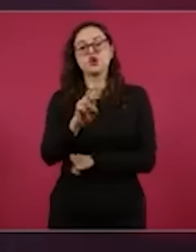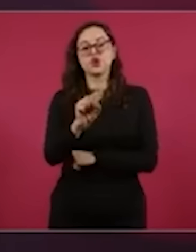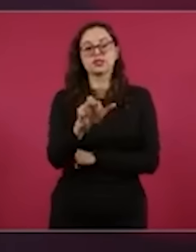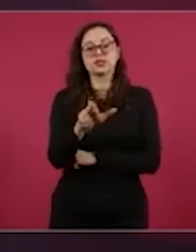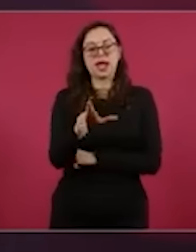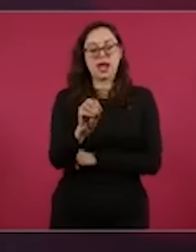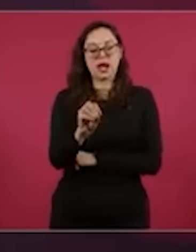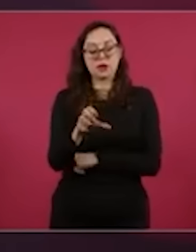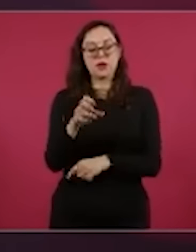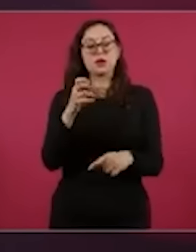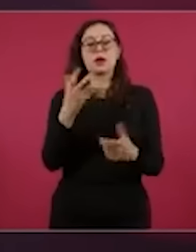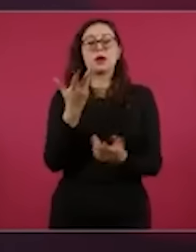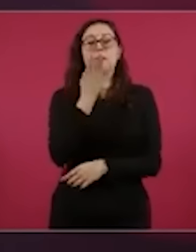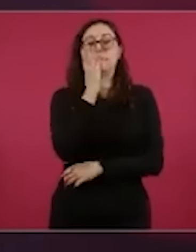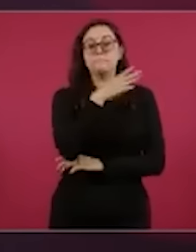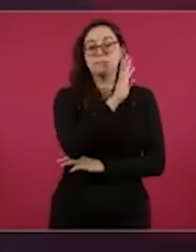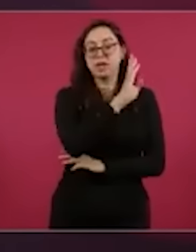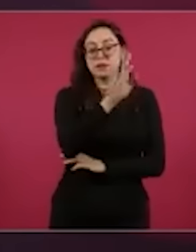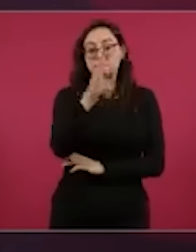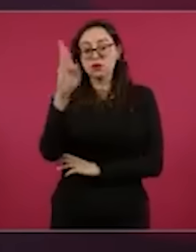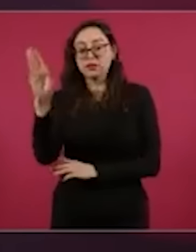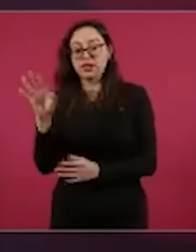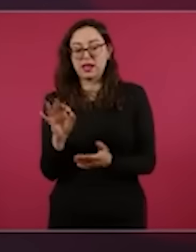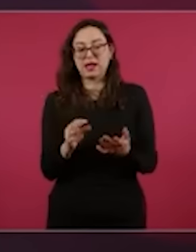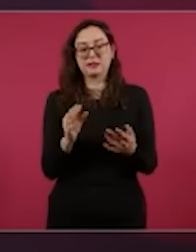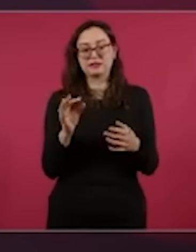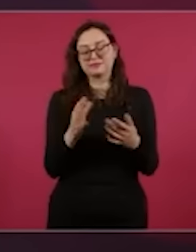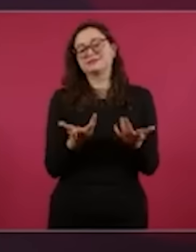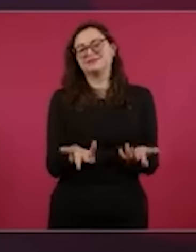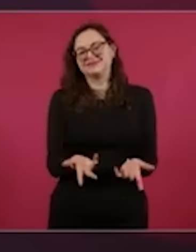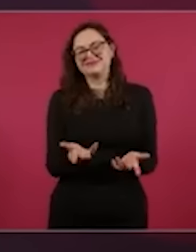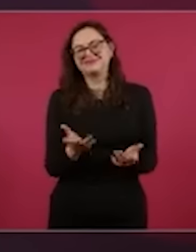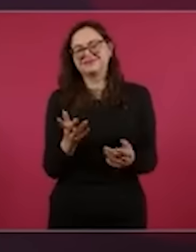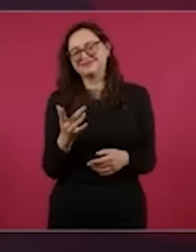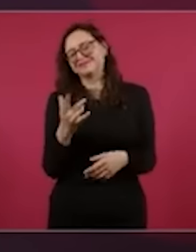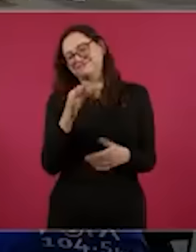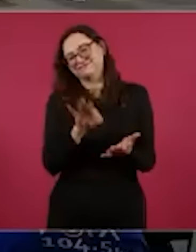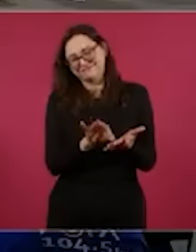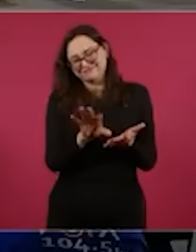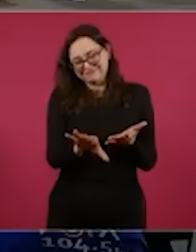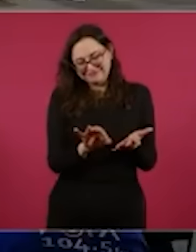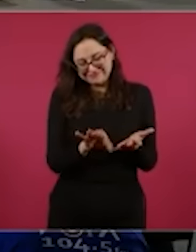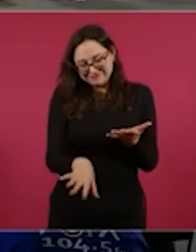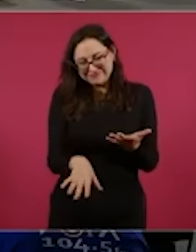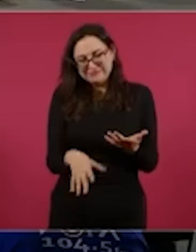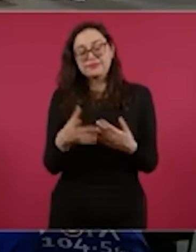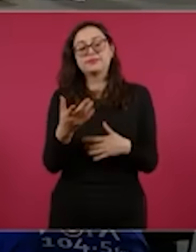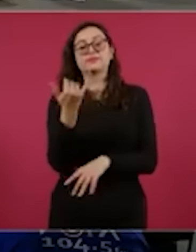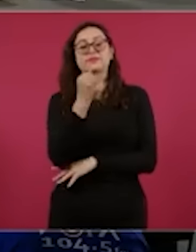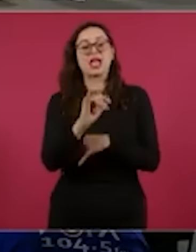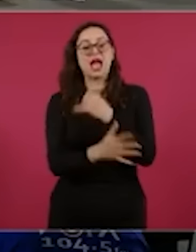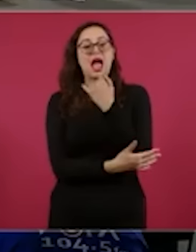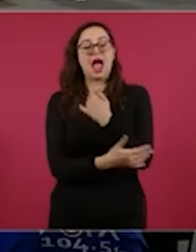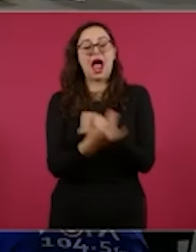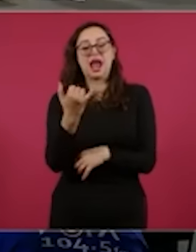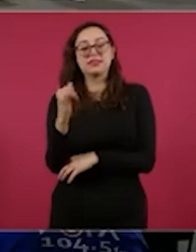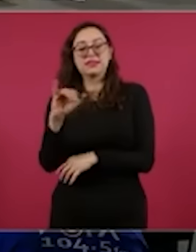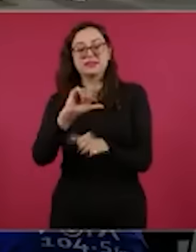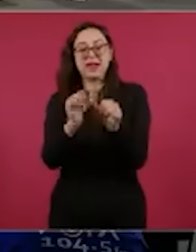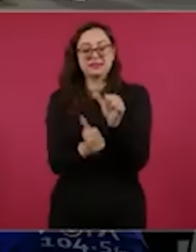Castellanos, la Biblioteca de Semillas, el Jardín de las Artes, y